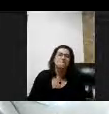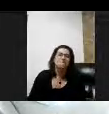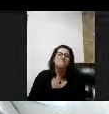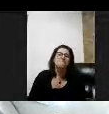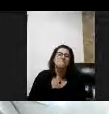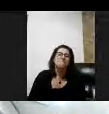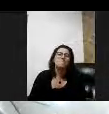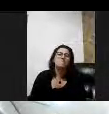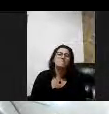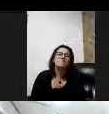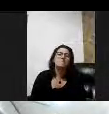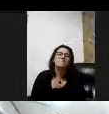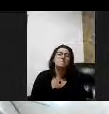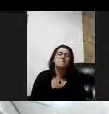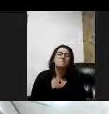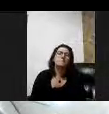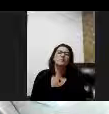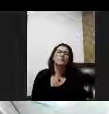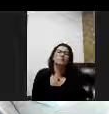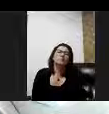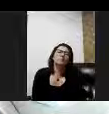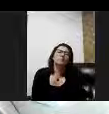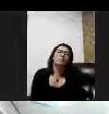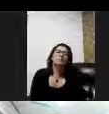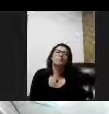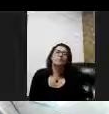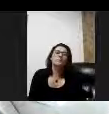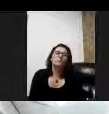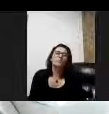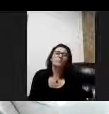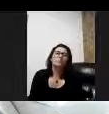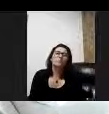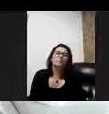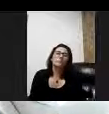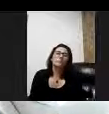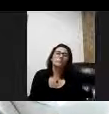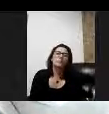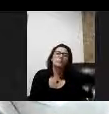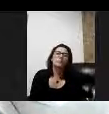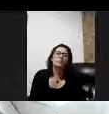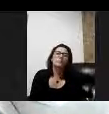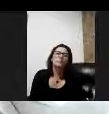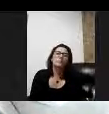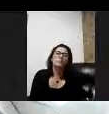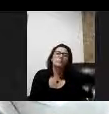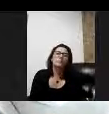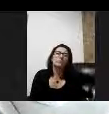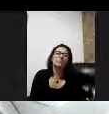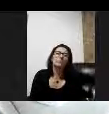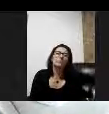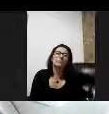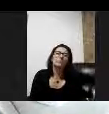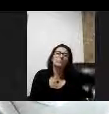de las otras, ¿no? Sífilis, gonorrea, o menos. Bueno, hay estudios que dicen que más, hay estudios que dicen que